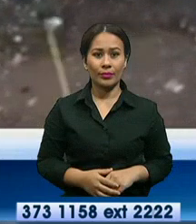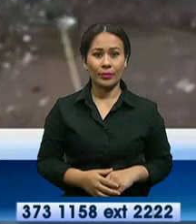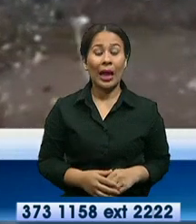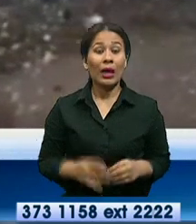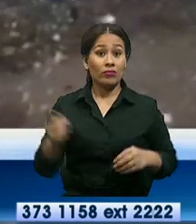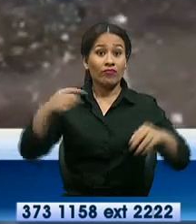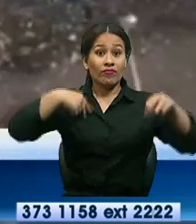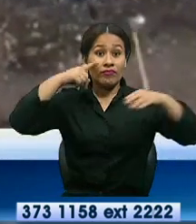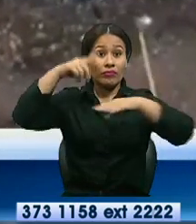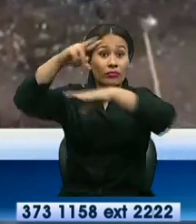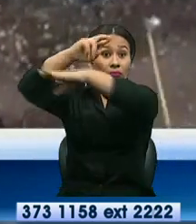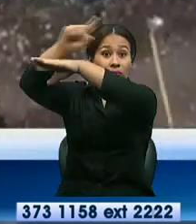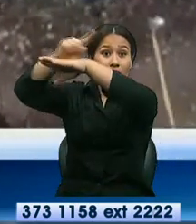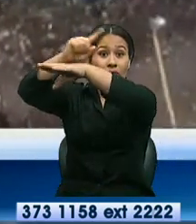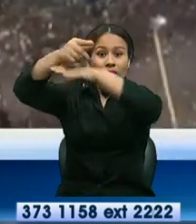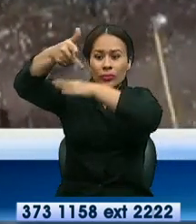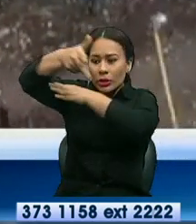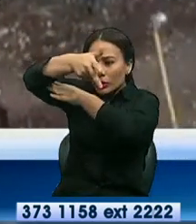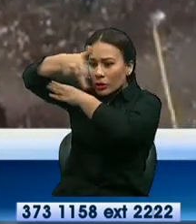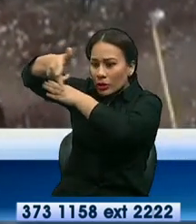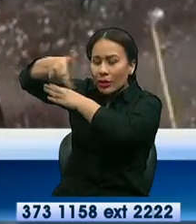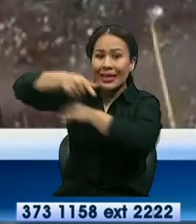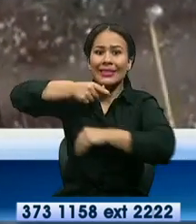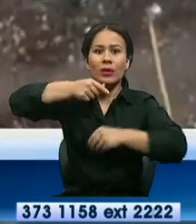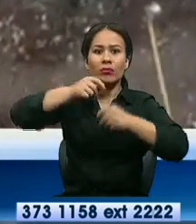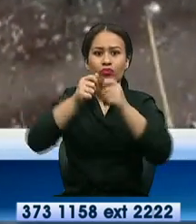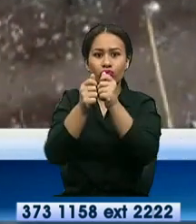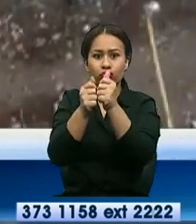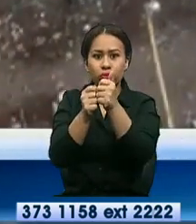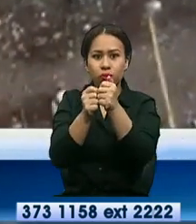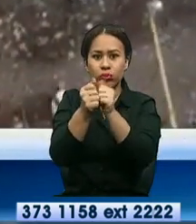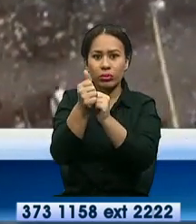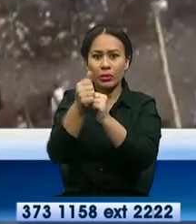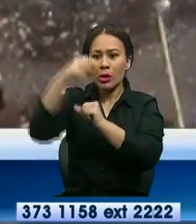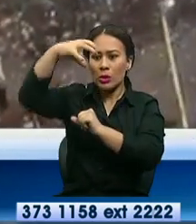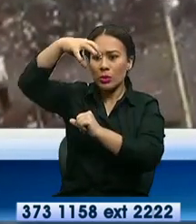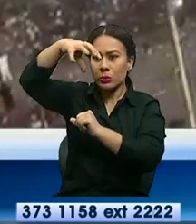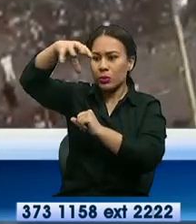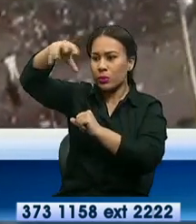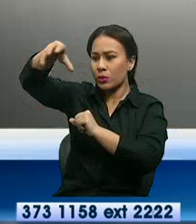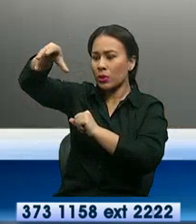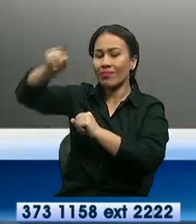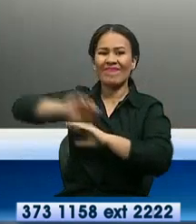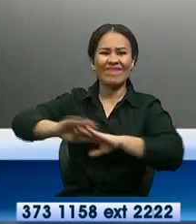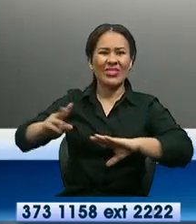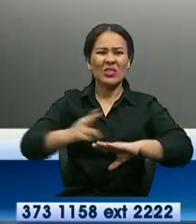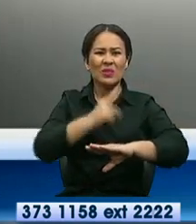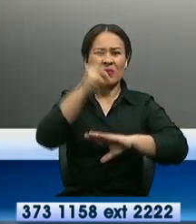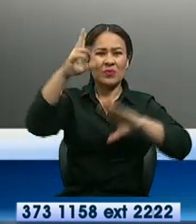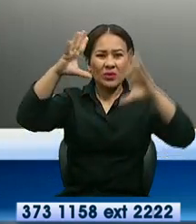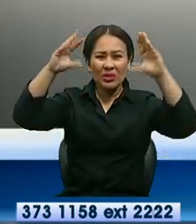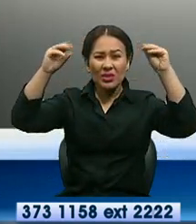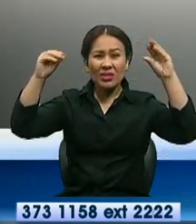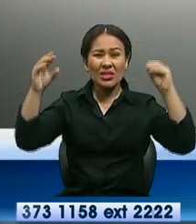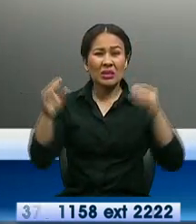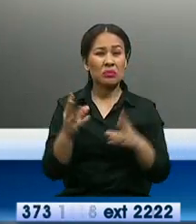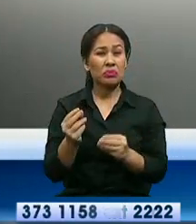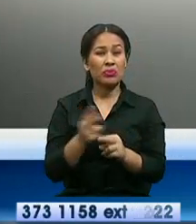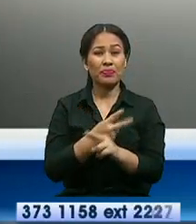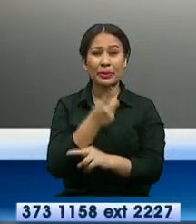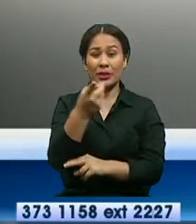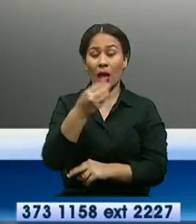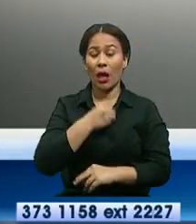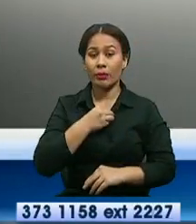Desde el aire las imágenes también fueron captadas por drones y luego de que las llamas y el humo se disipara, se podía divisar la magnitud de